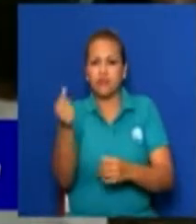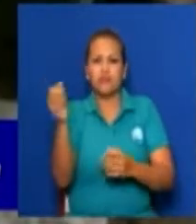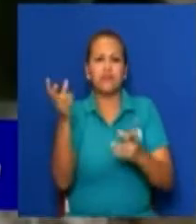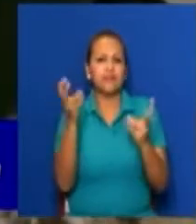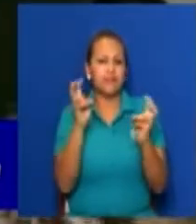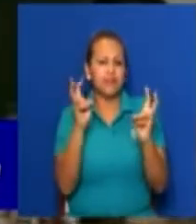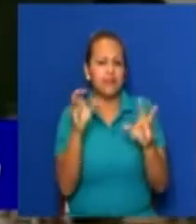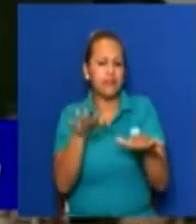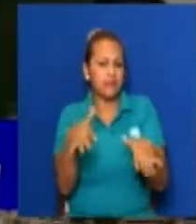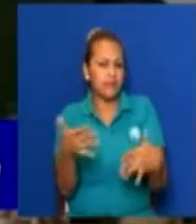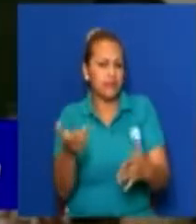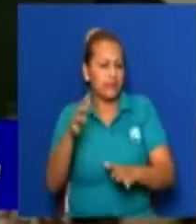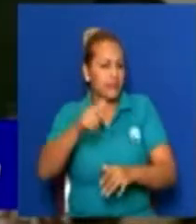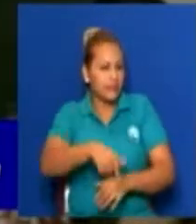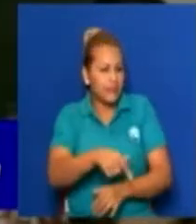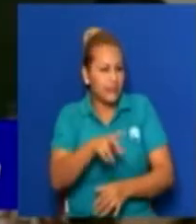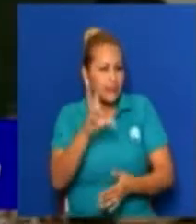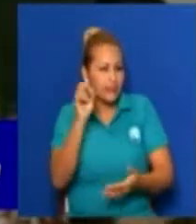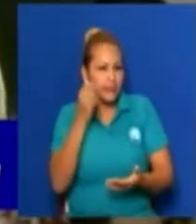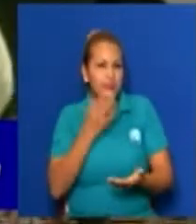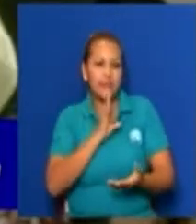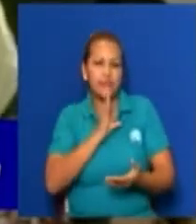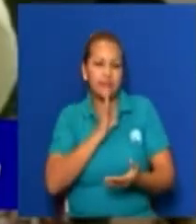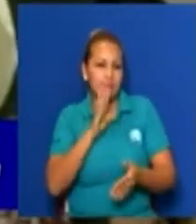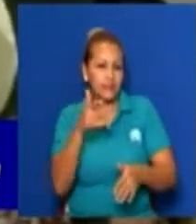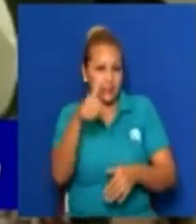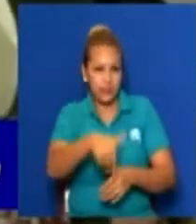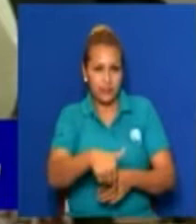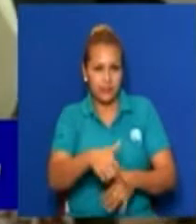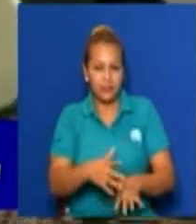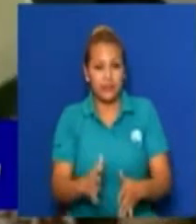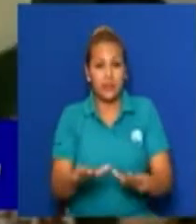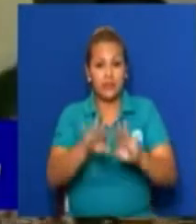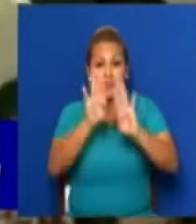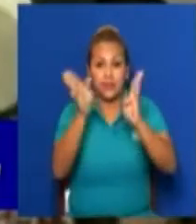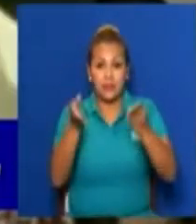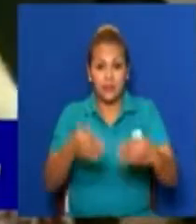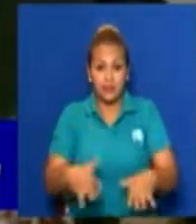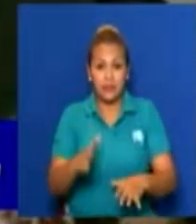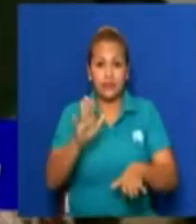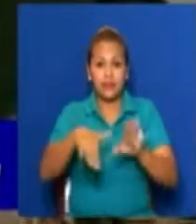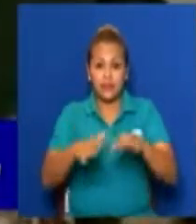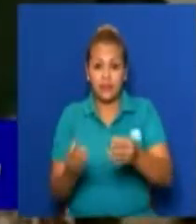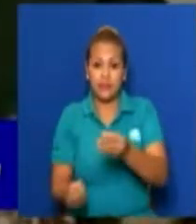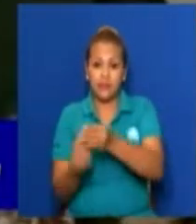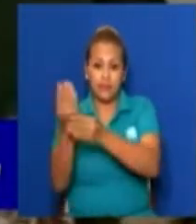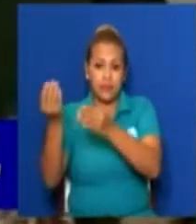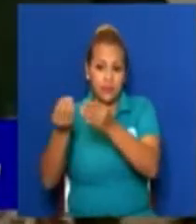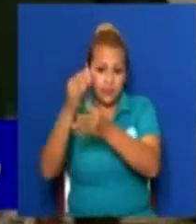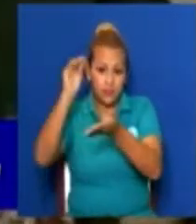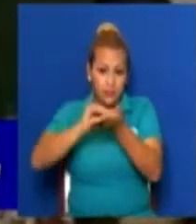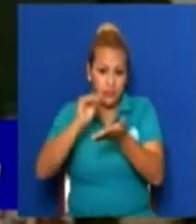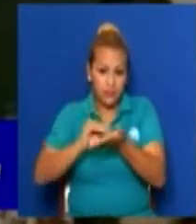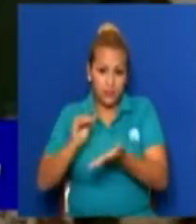que no se ha abordado, y es que la mujer aporta al desarrollo